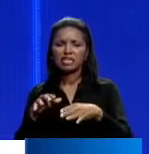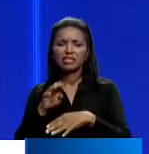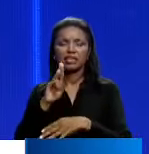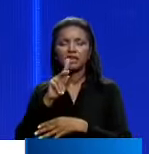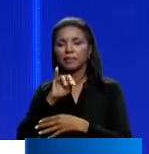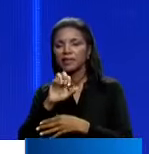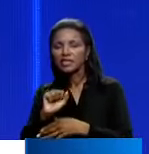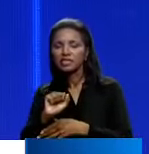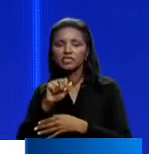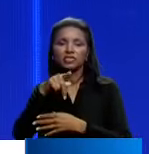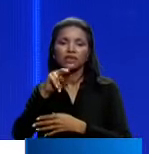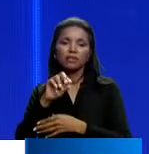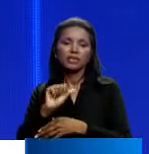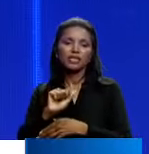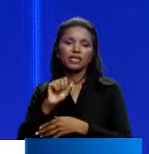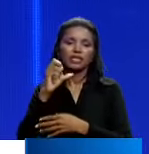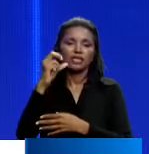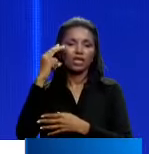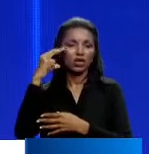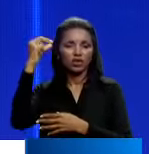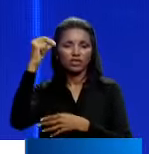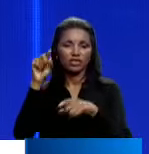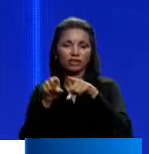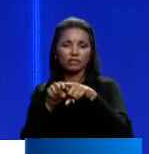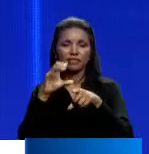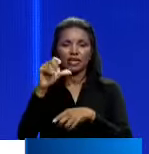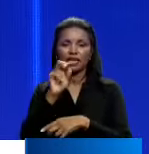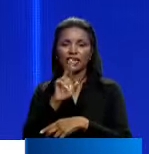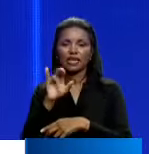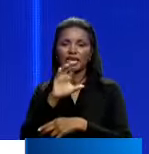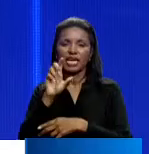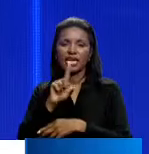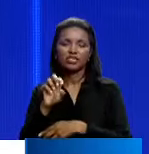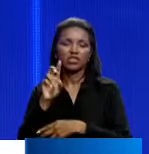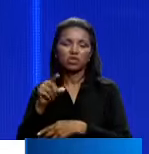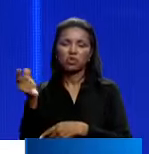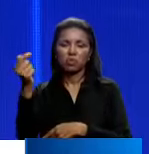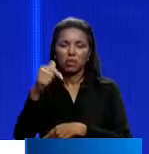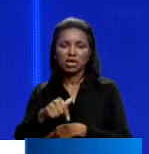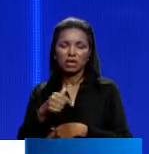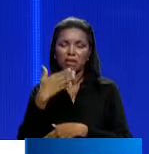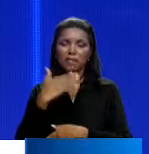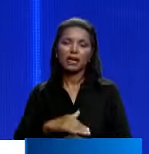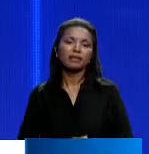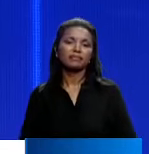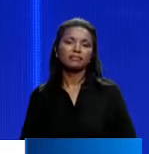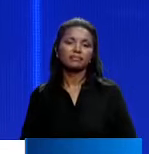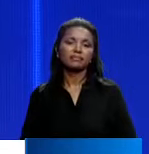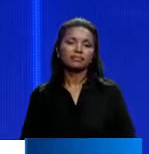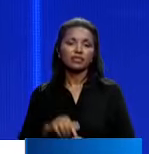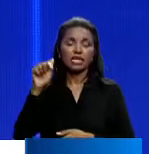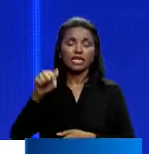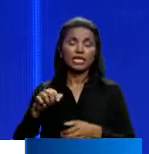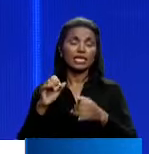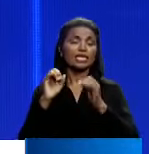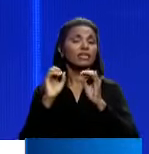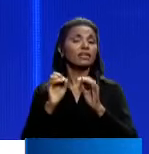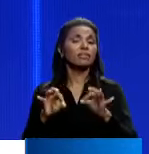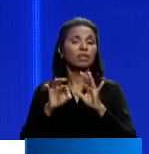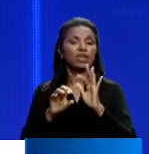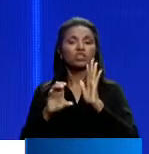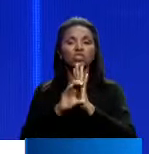Vinicio, Pineda, Cortizo y Carrizo, cobarde que no vino hoy. Y escúchenlo bien, la constituyente